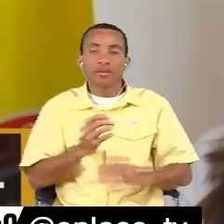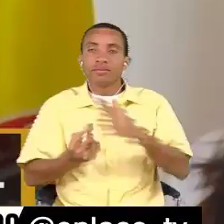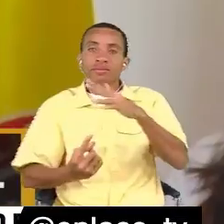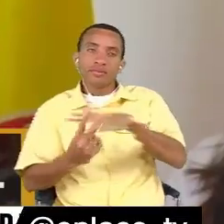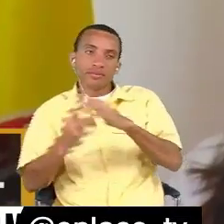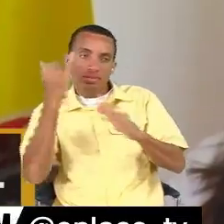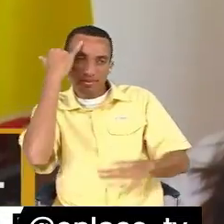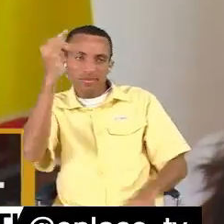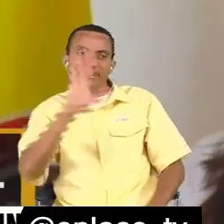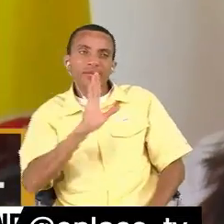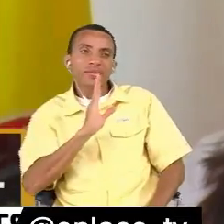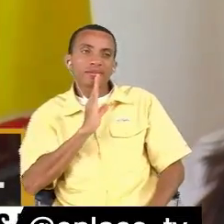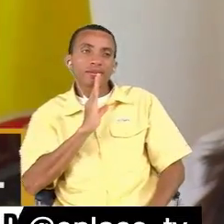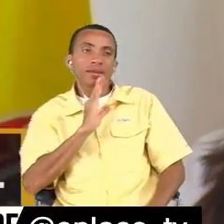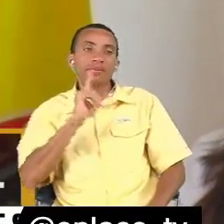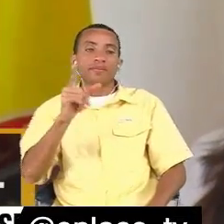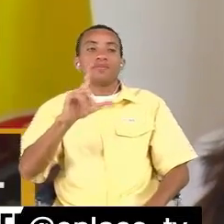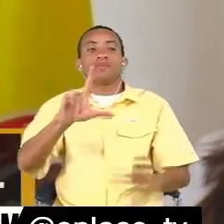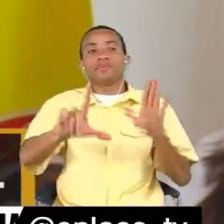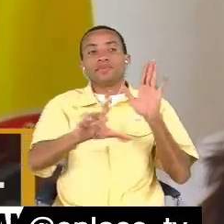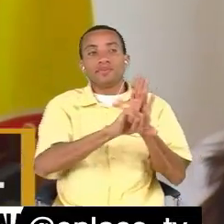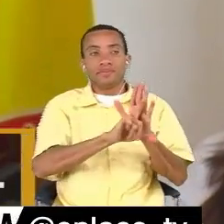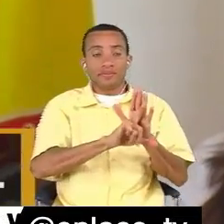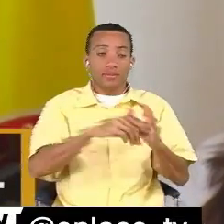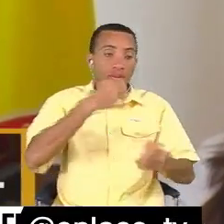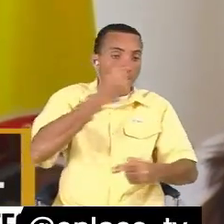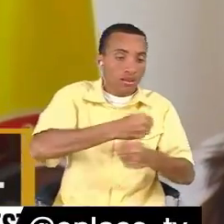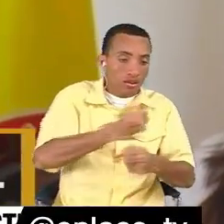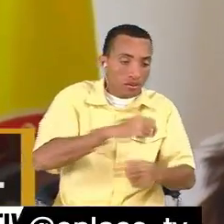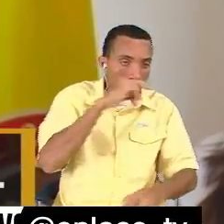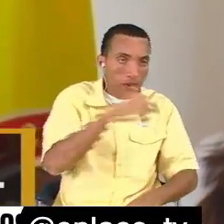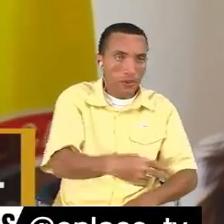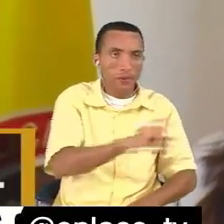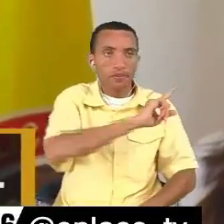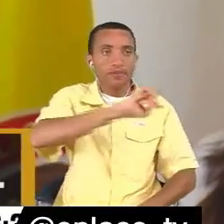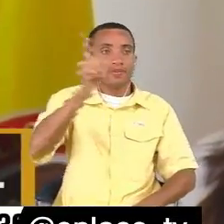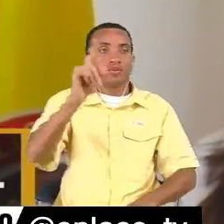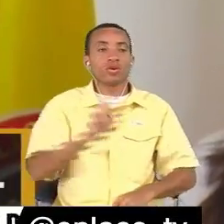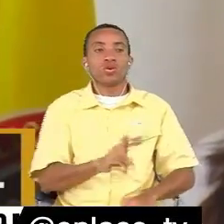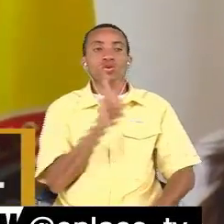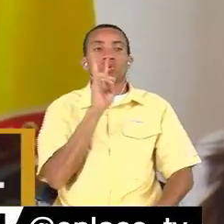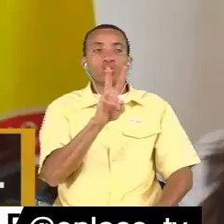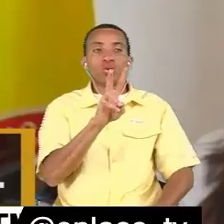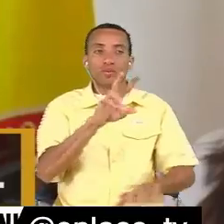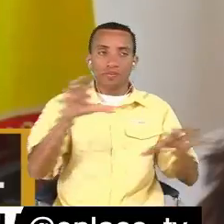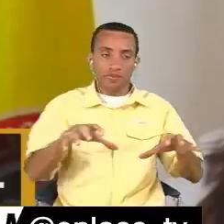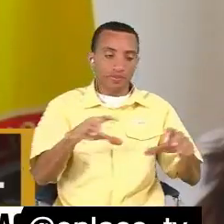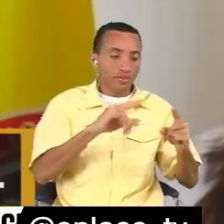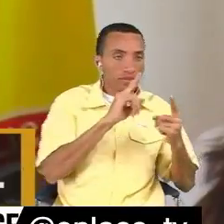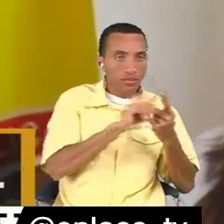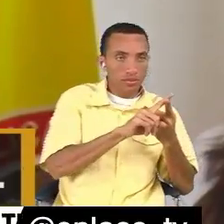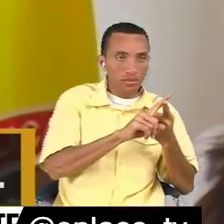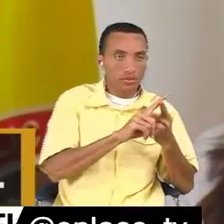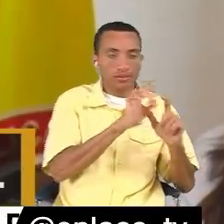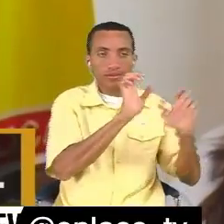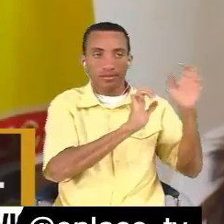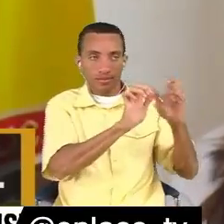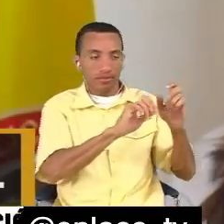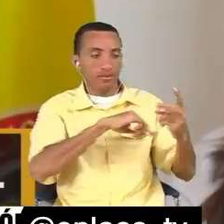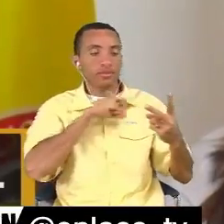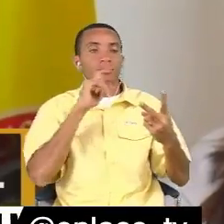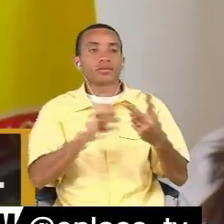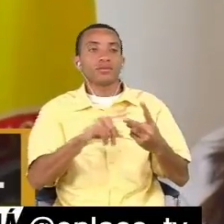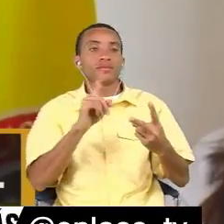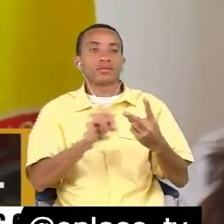actuar frente al no al trabajo infantil. Este comité realiza dos tipos de acciones, una de prevención y otra